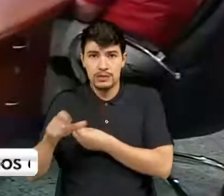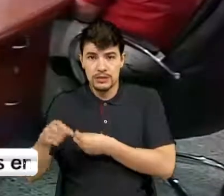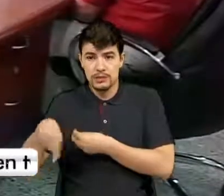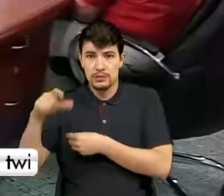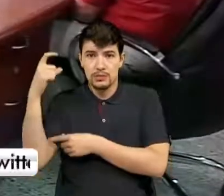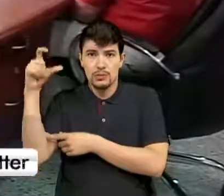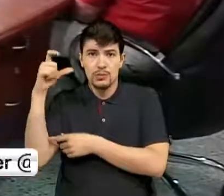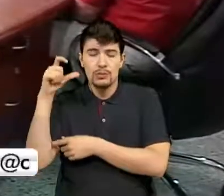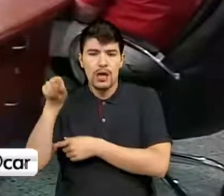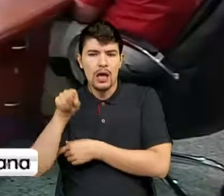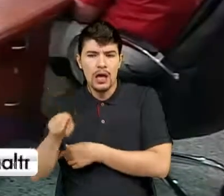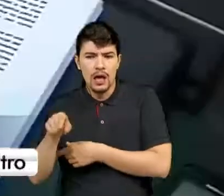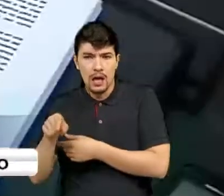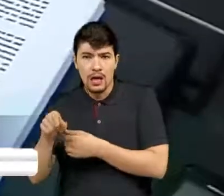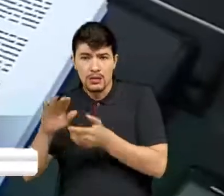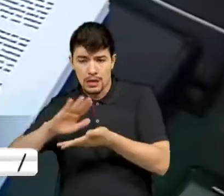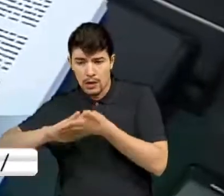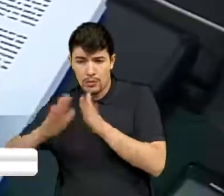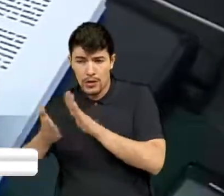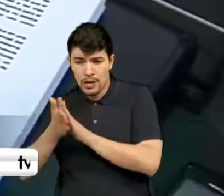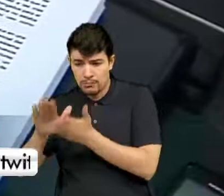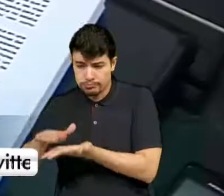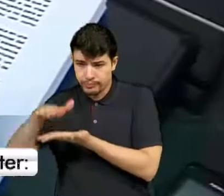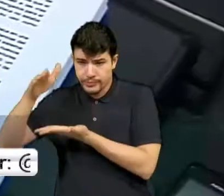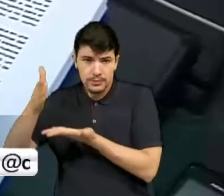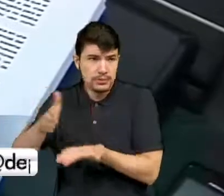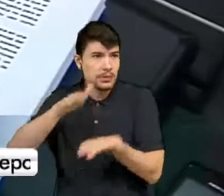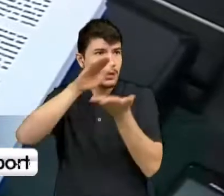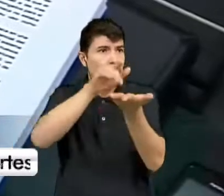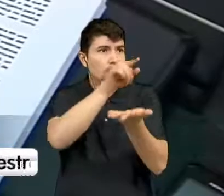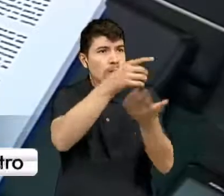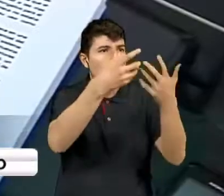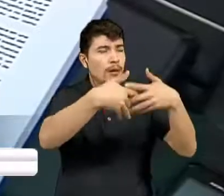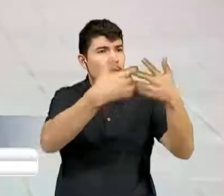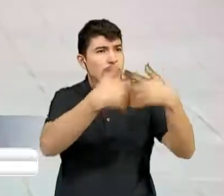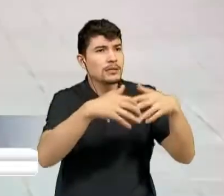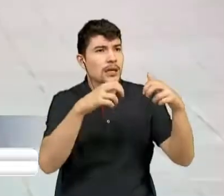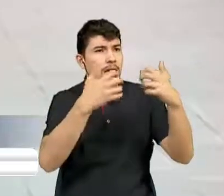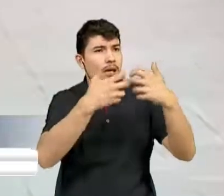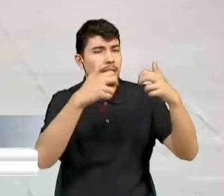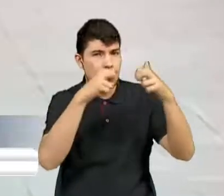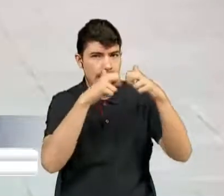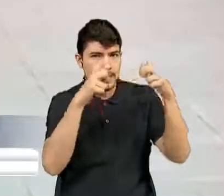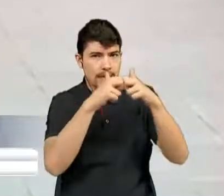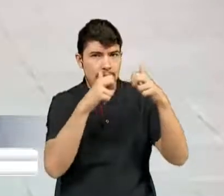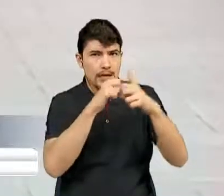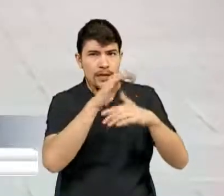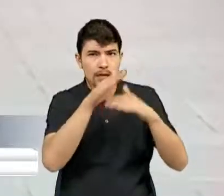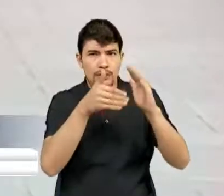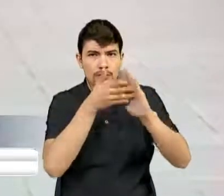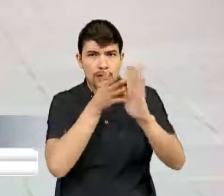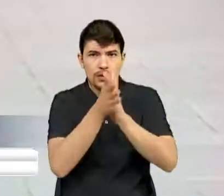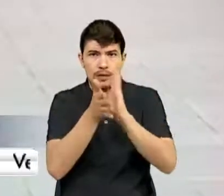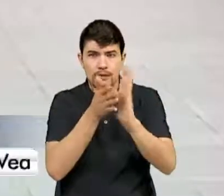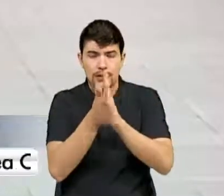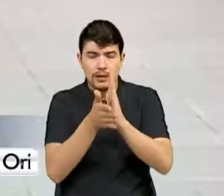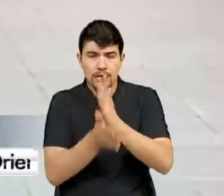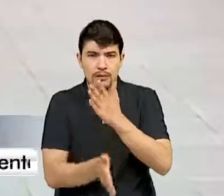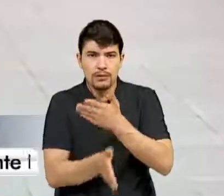las diferentes inquietudes de la población cucuteña ante la empresa de centrales eléctricas. Esta es toda la información por el momento. Con la